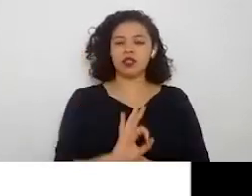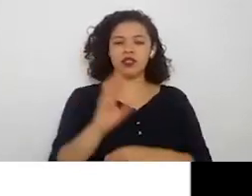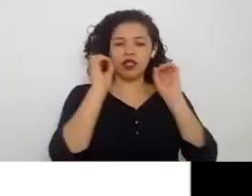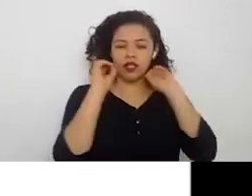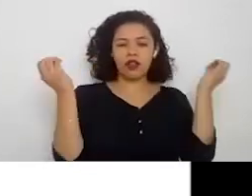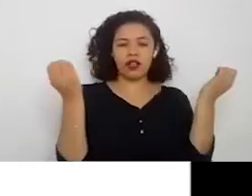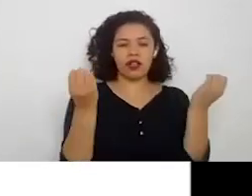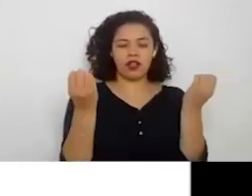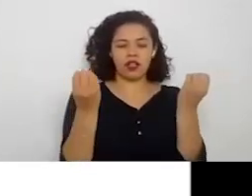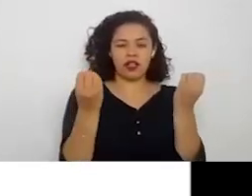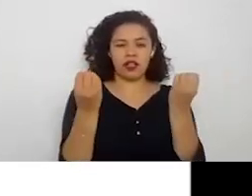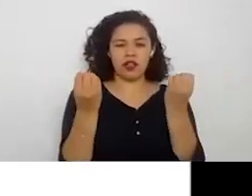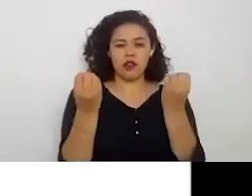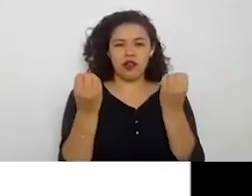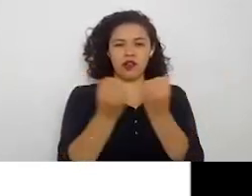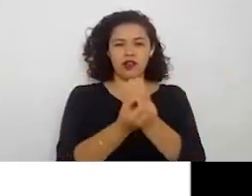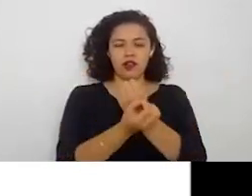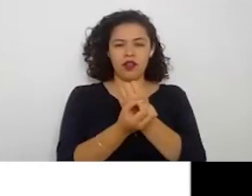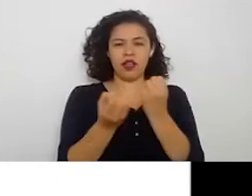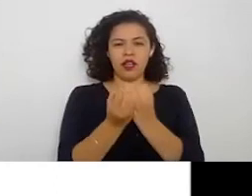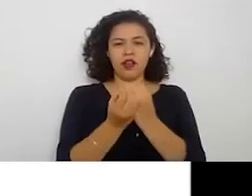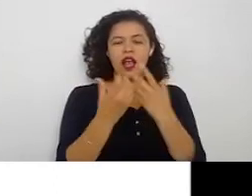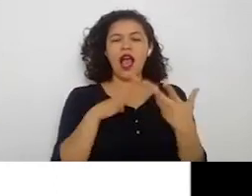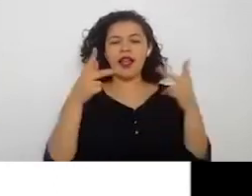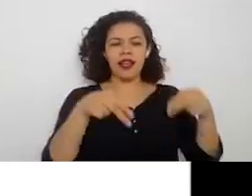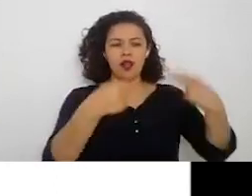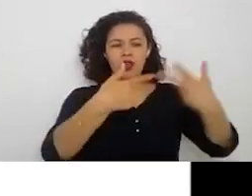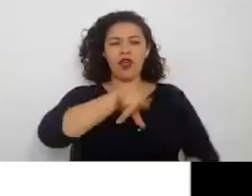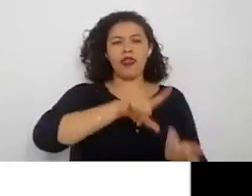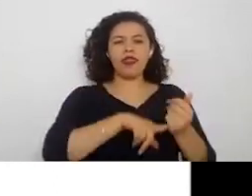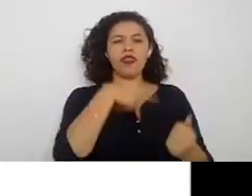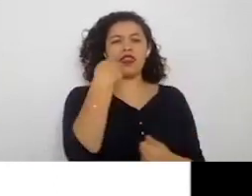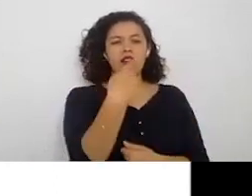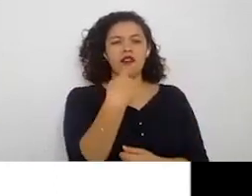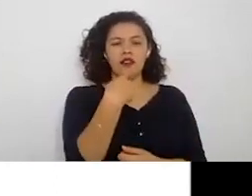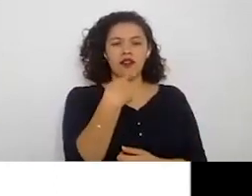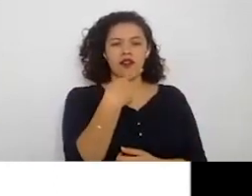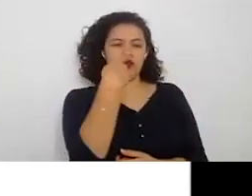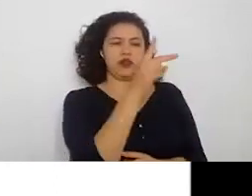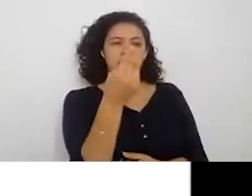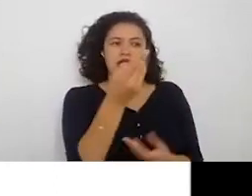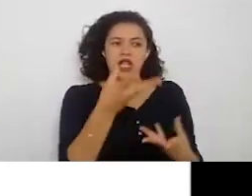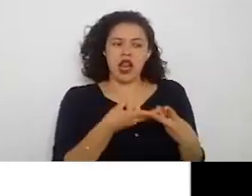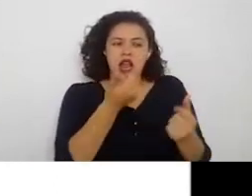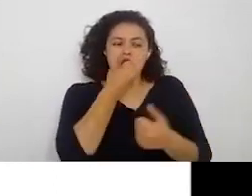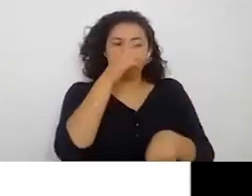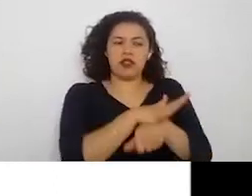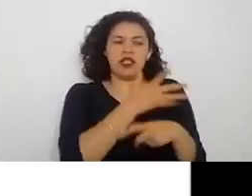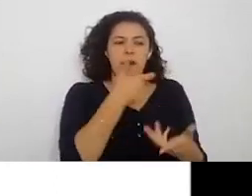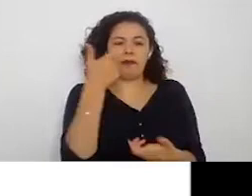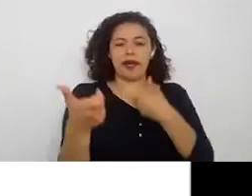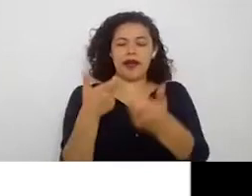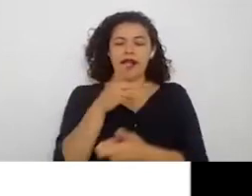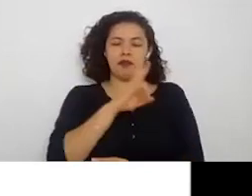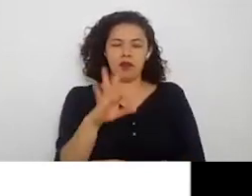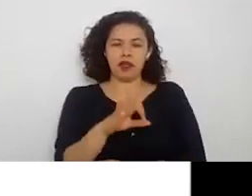identifica un modelo de negocio con el cual puede cubrir sus gastos administrativos y